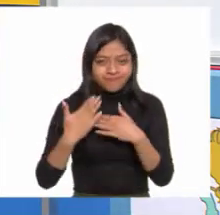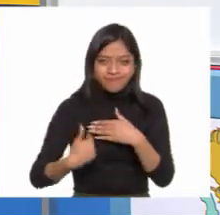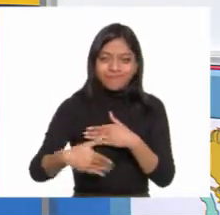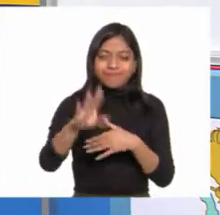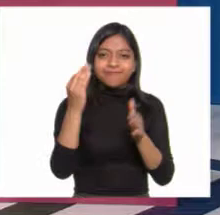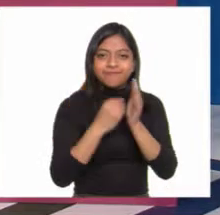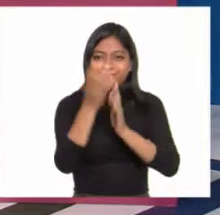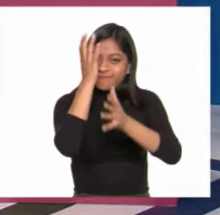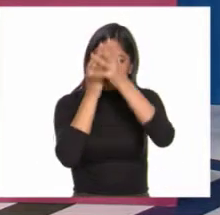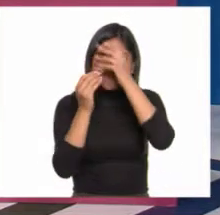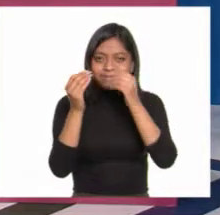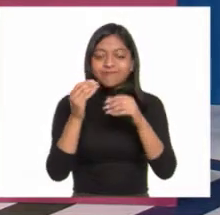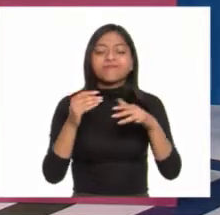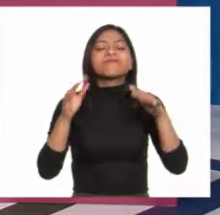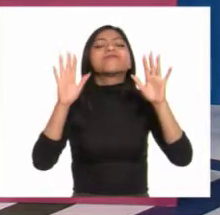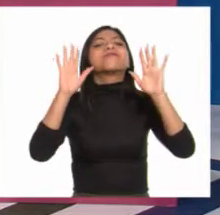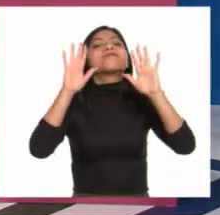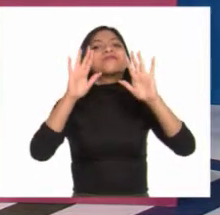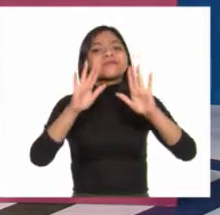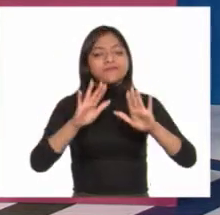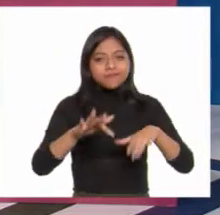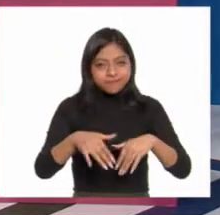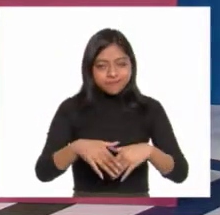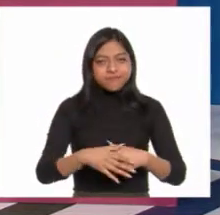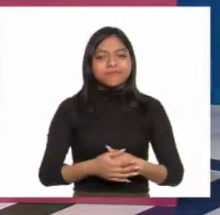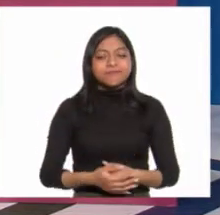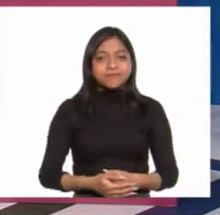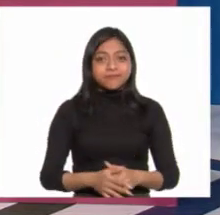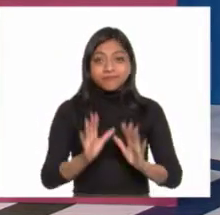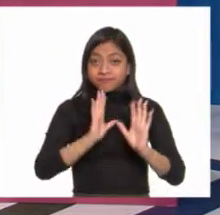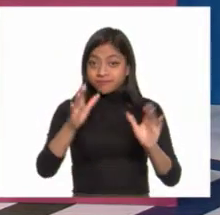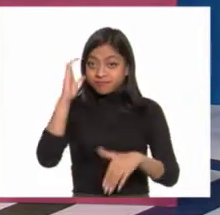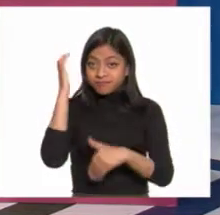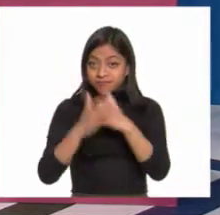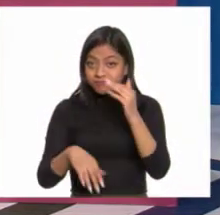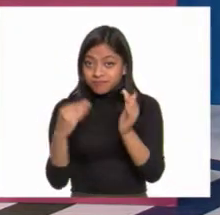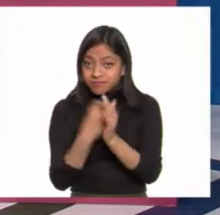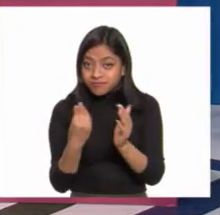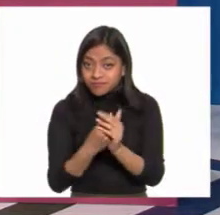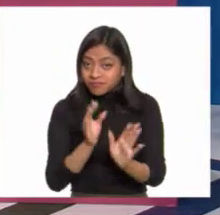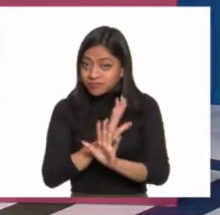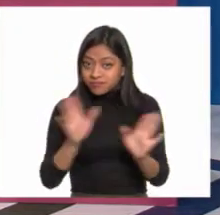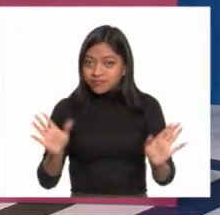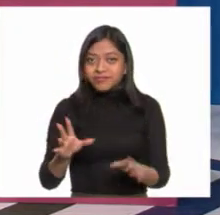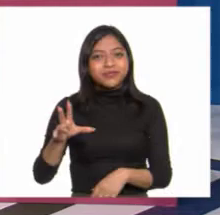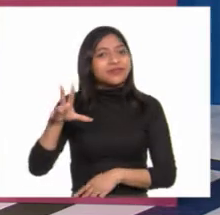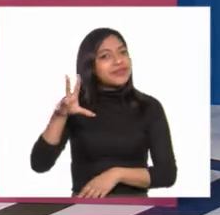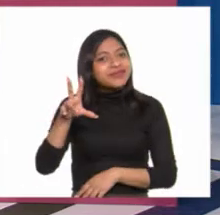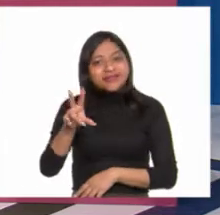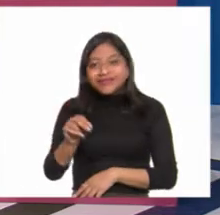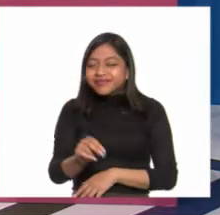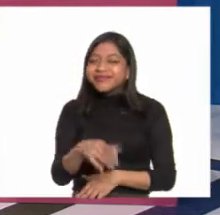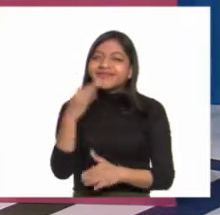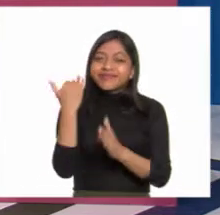clases. ¿Y entonces ya terminó la clase tan rápido? No, Ton, todavía no. ¿Verdad que no,